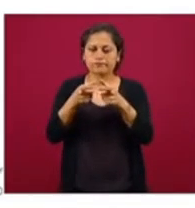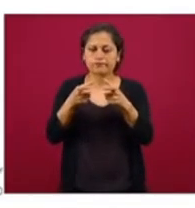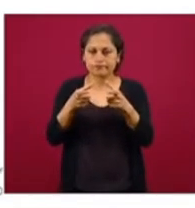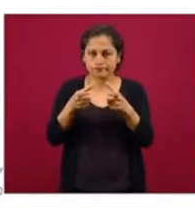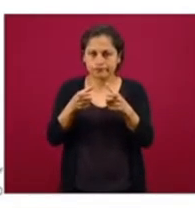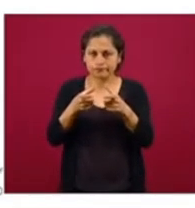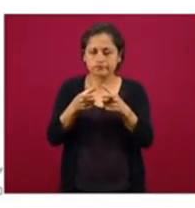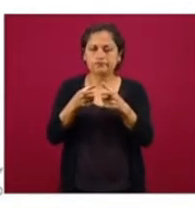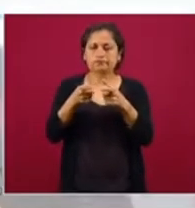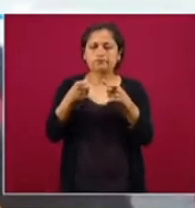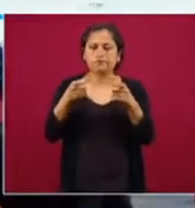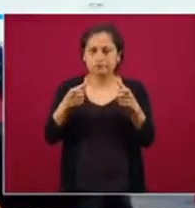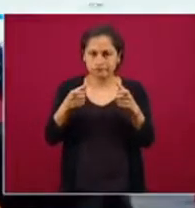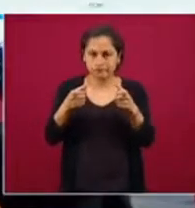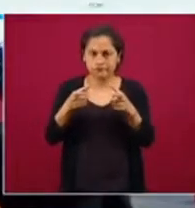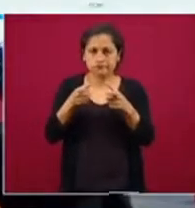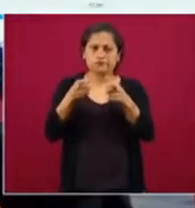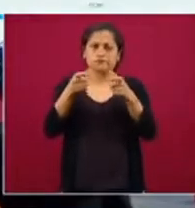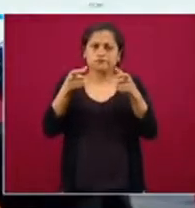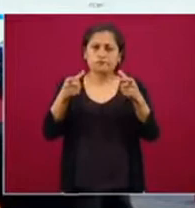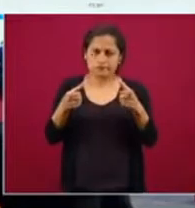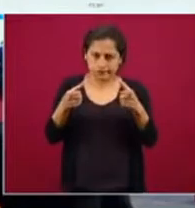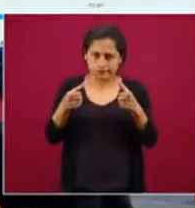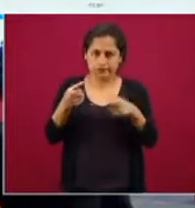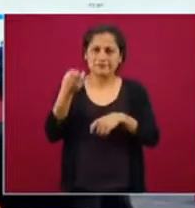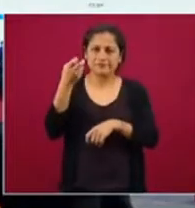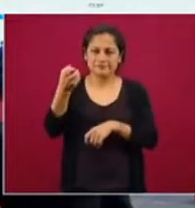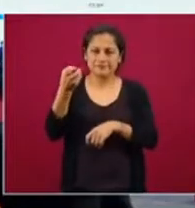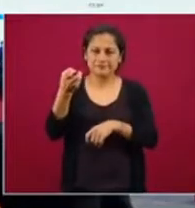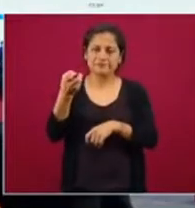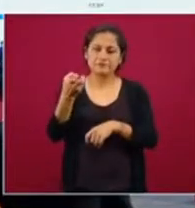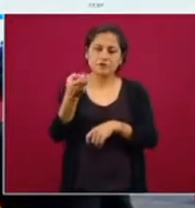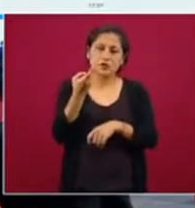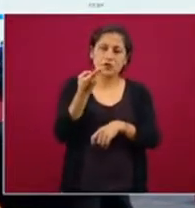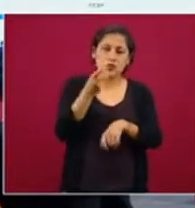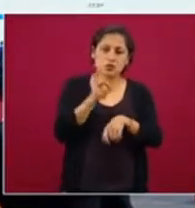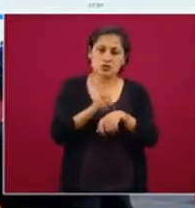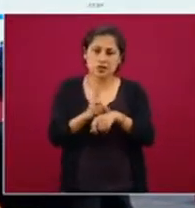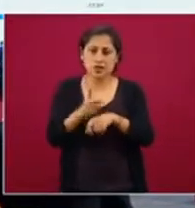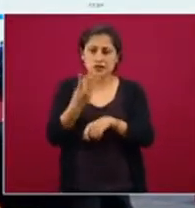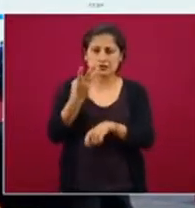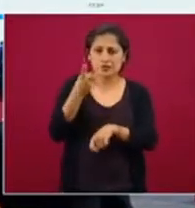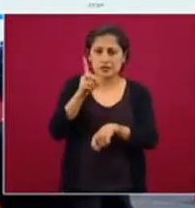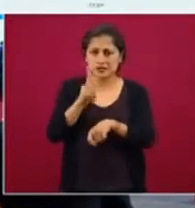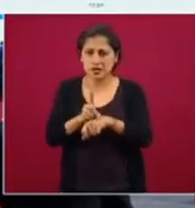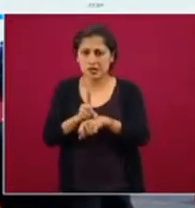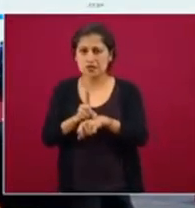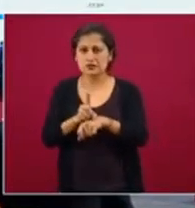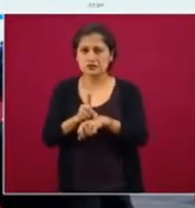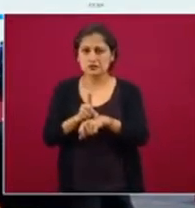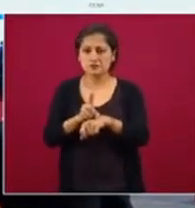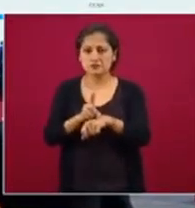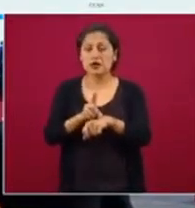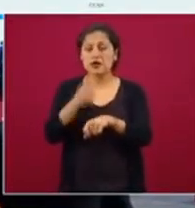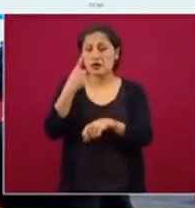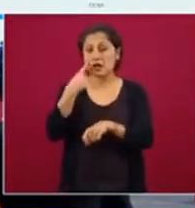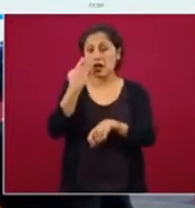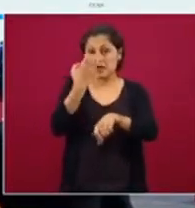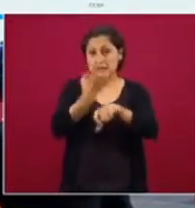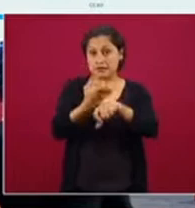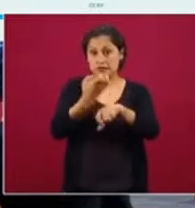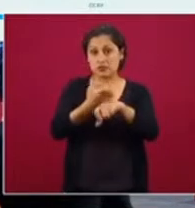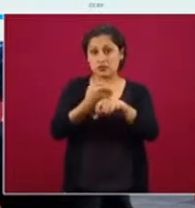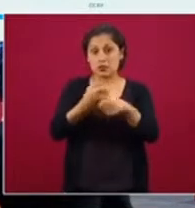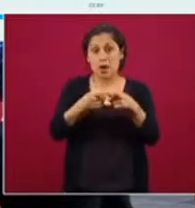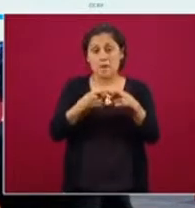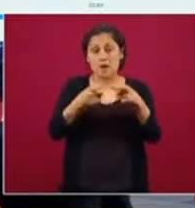velocidad más grande. Se estuvieron duplicando las epidemias entre cada 2 días y cada 3 días. En el caso de Estados Unidos se siguió